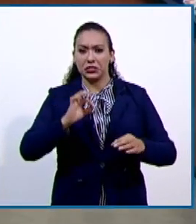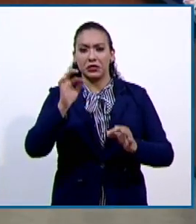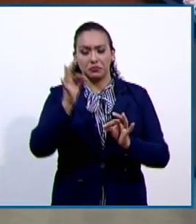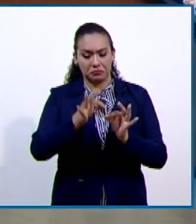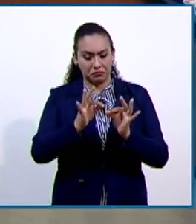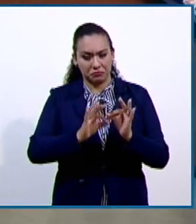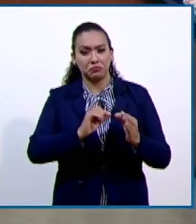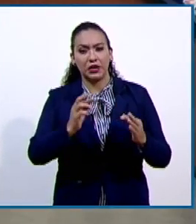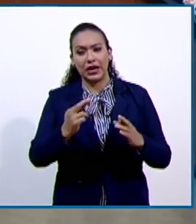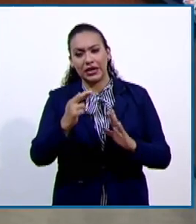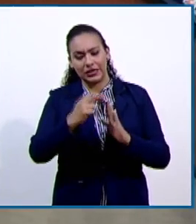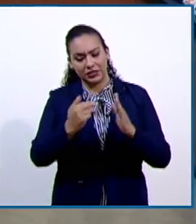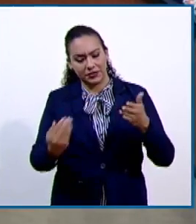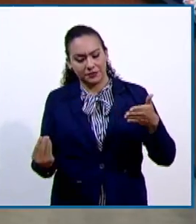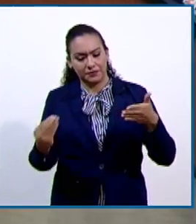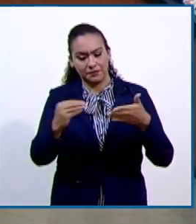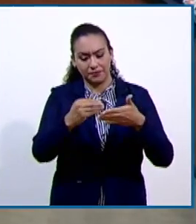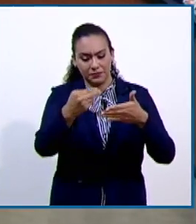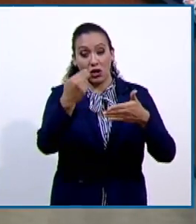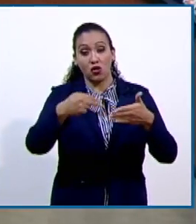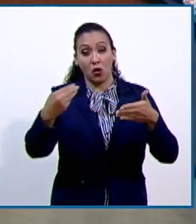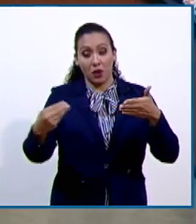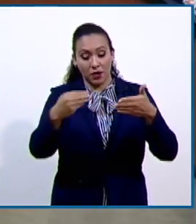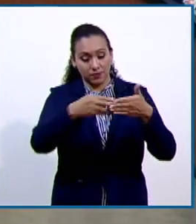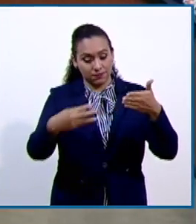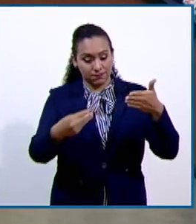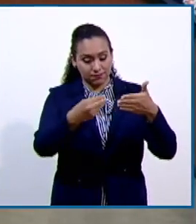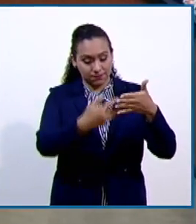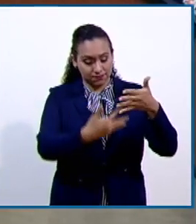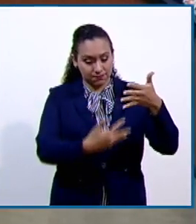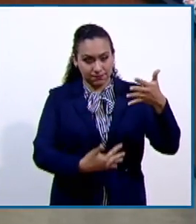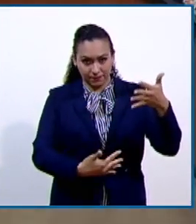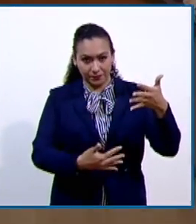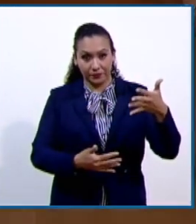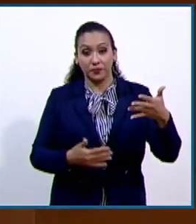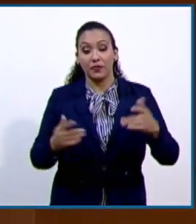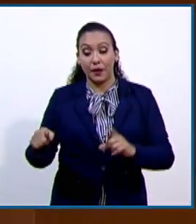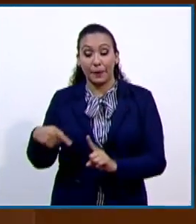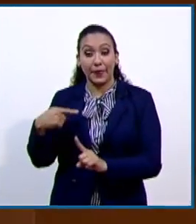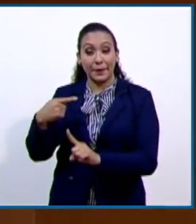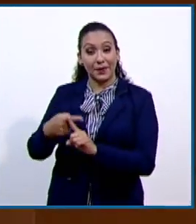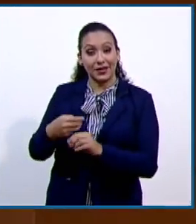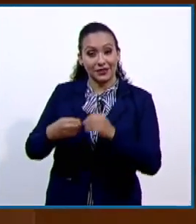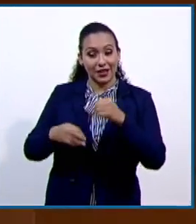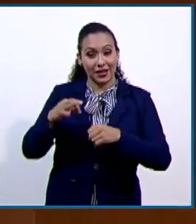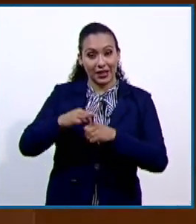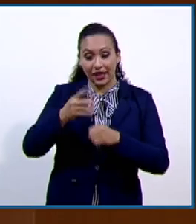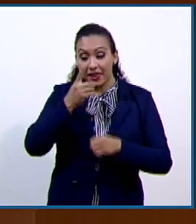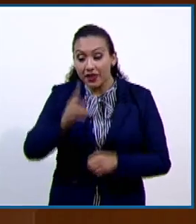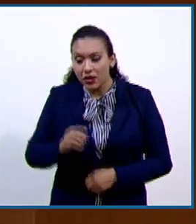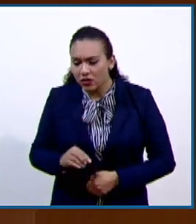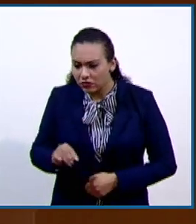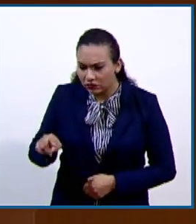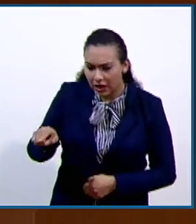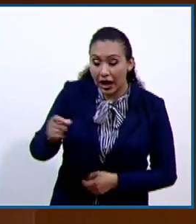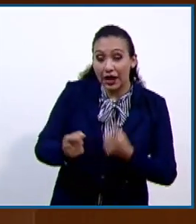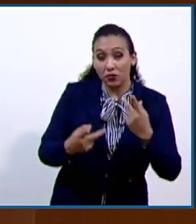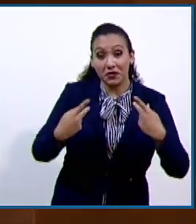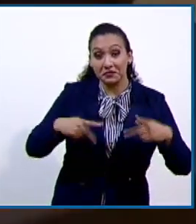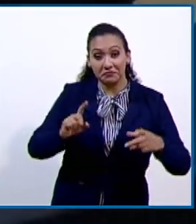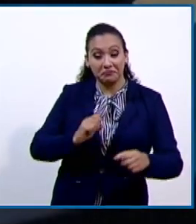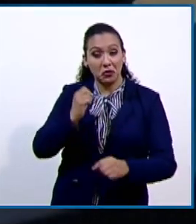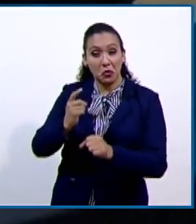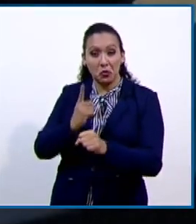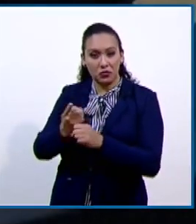ley para continuar en el proceso, más los aspirantes que el Tribunal Electoral consideró habían sido excluidos de